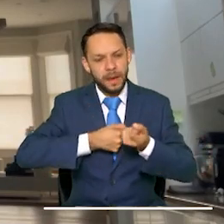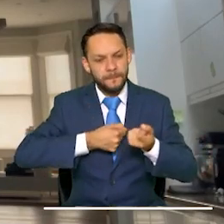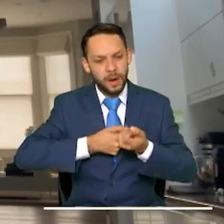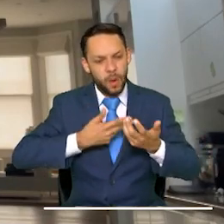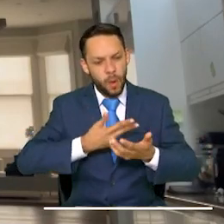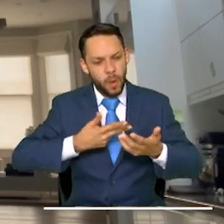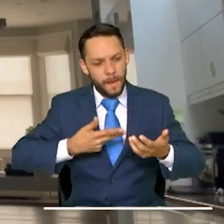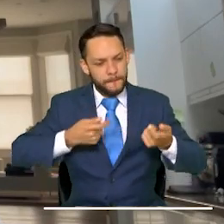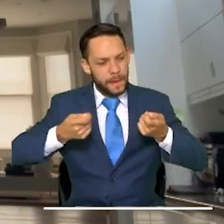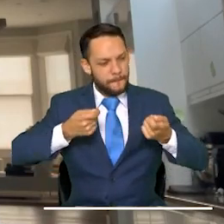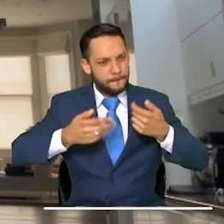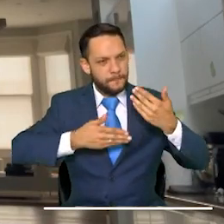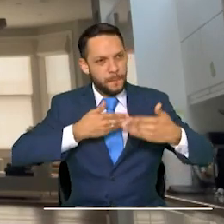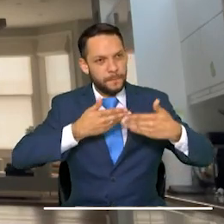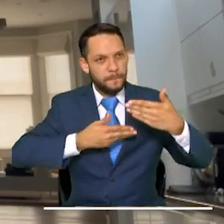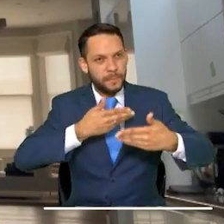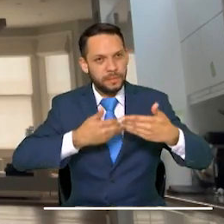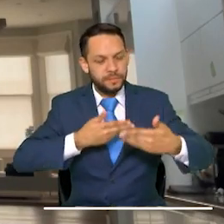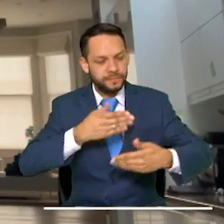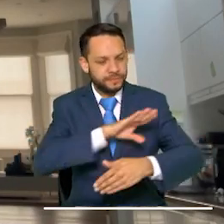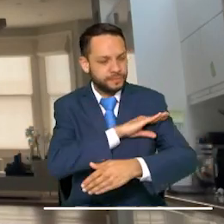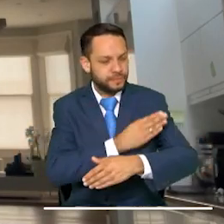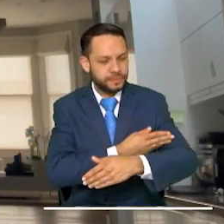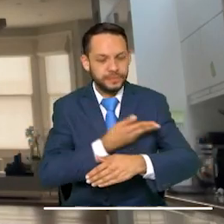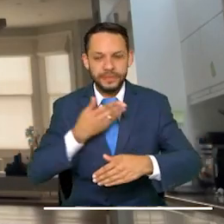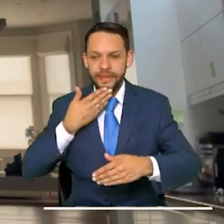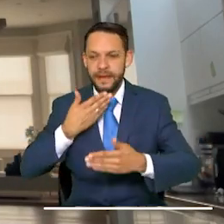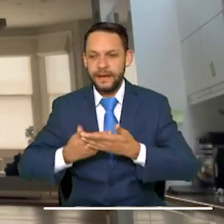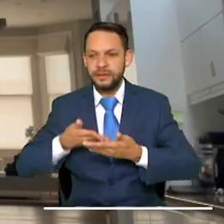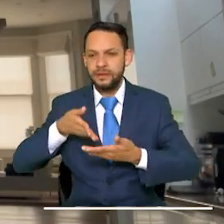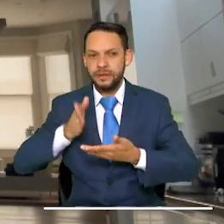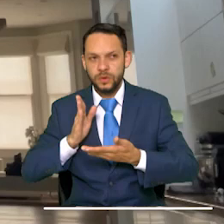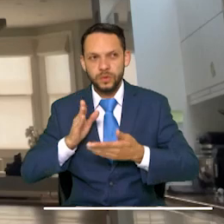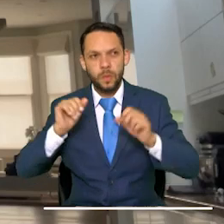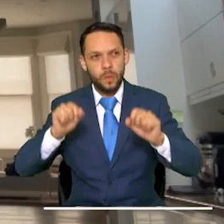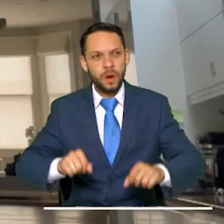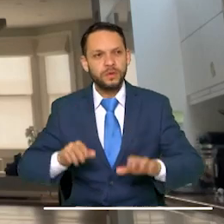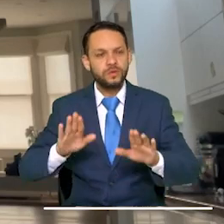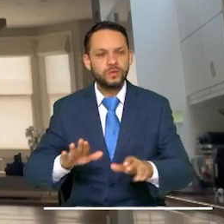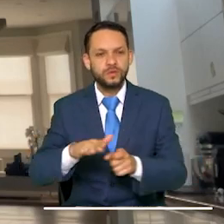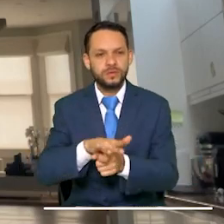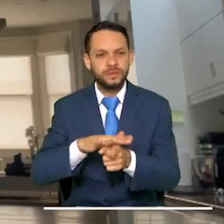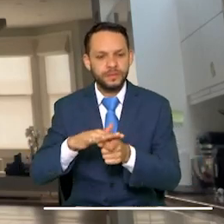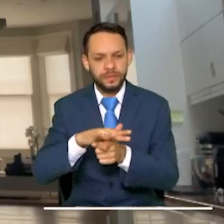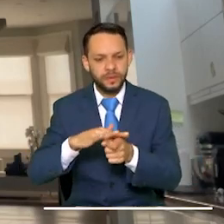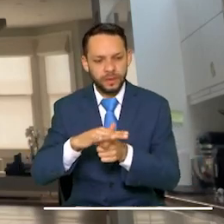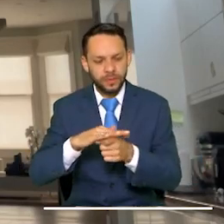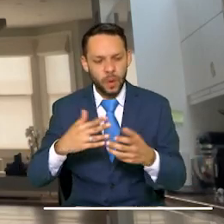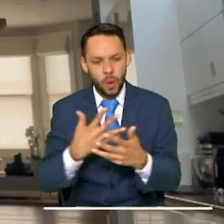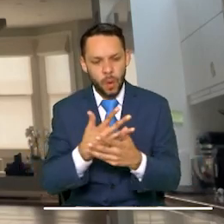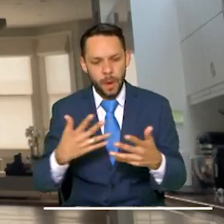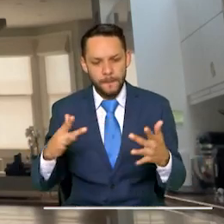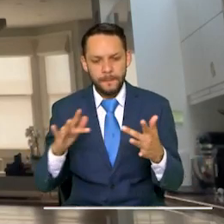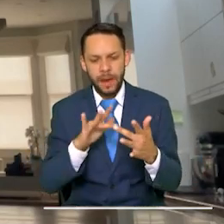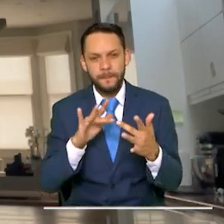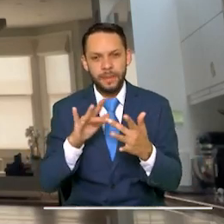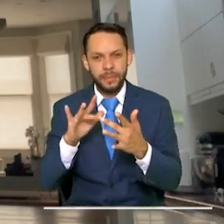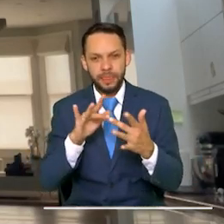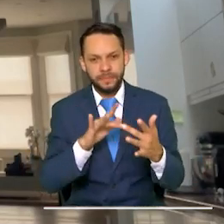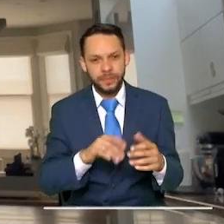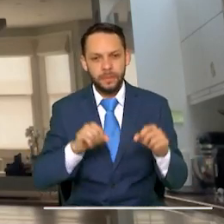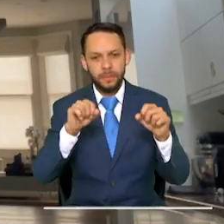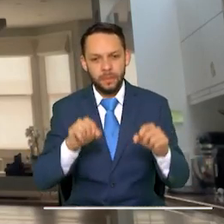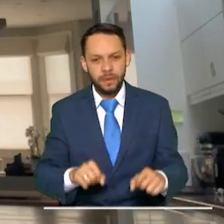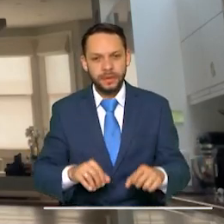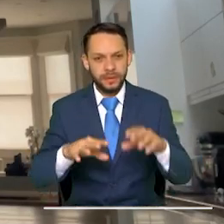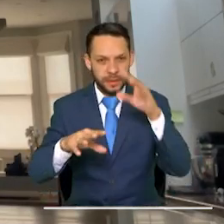el proceso, que vivamos inmensamente agradecidos por la situación ante la cual nos estamos exponiendo para aprender.